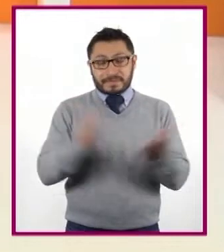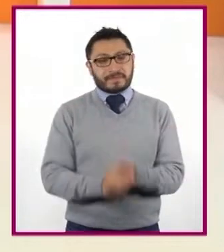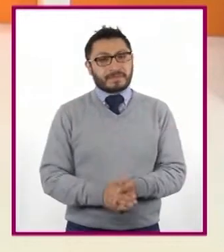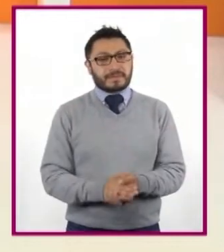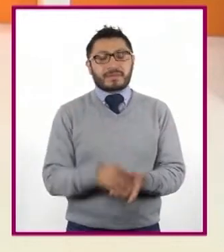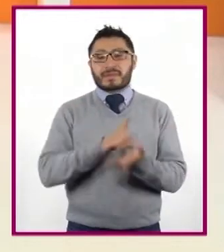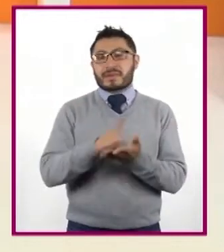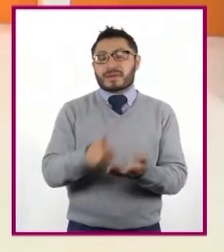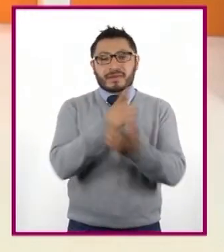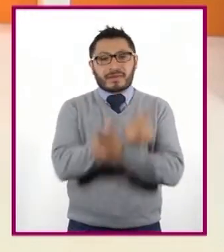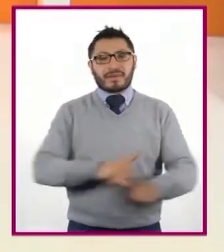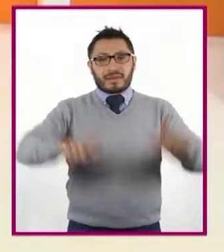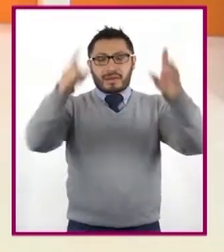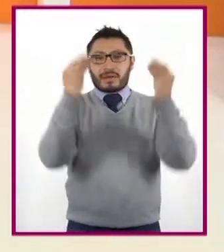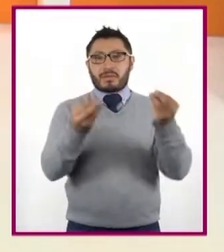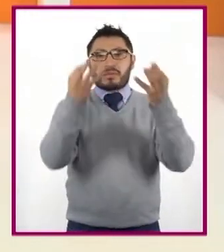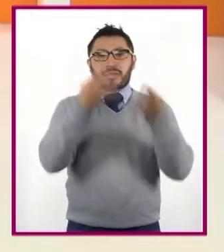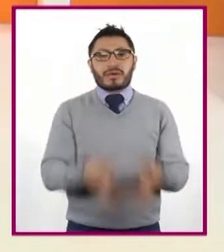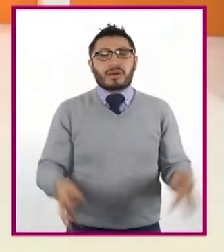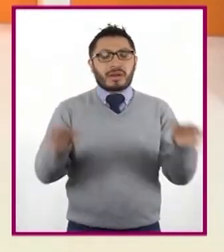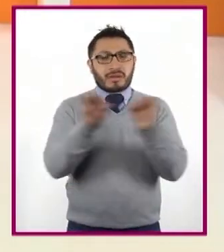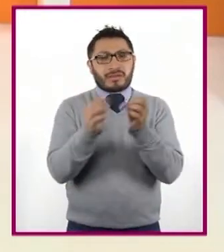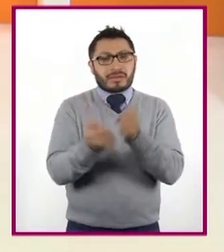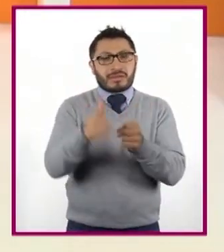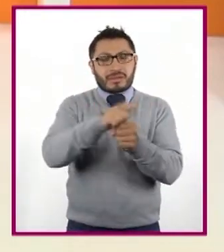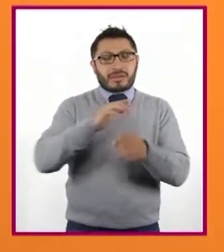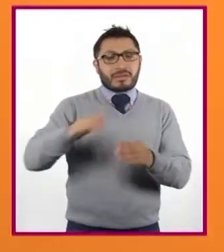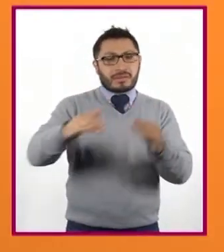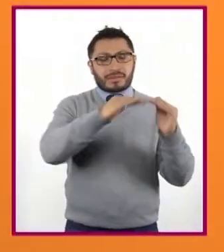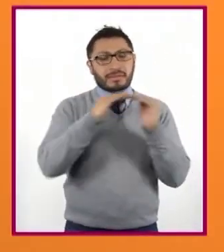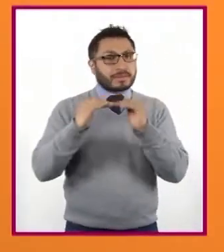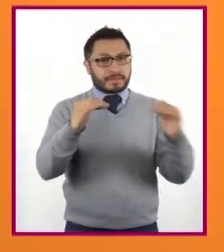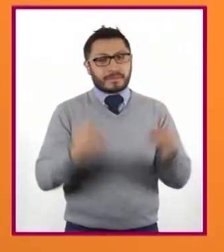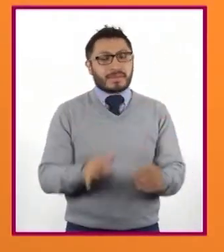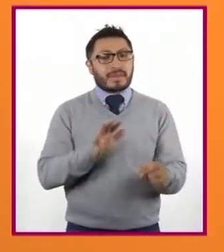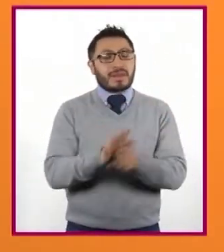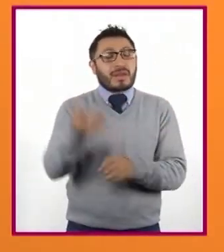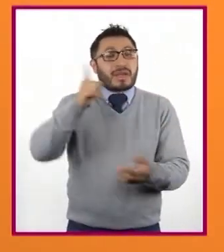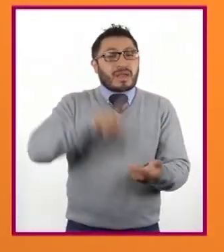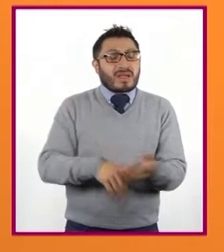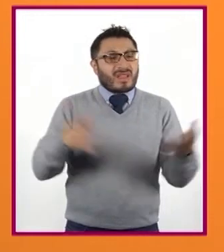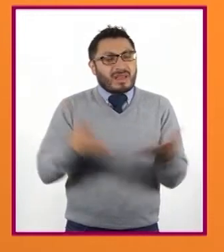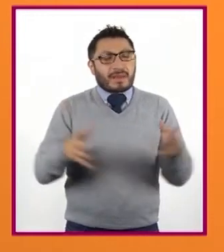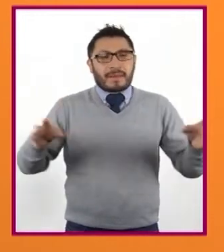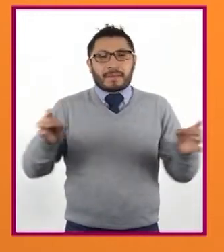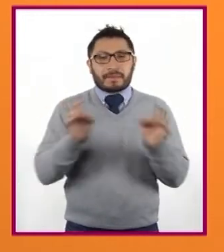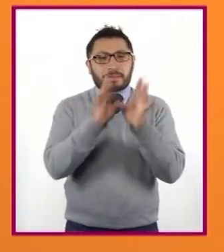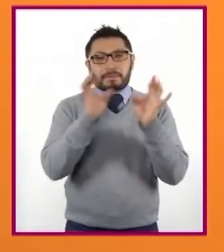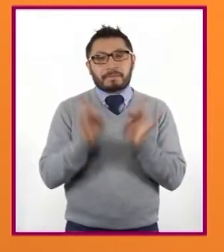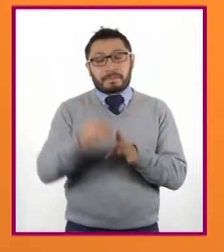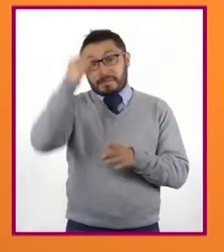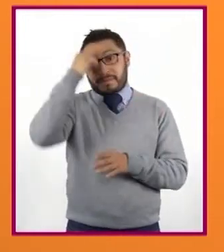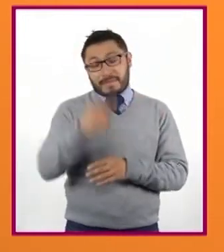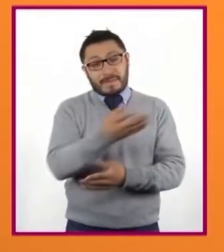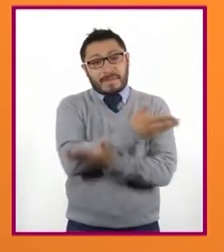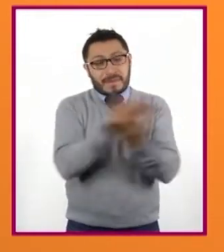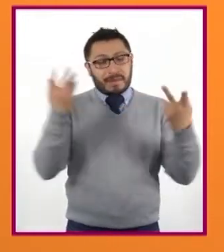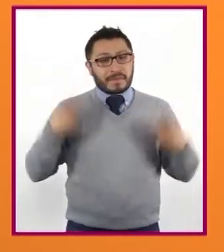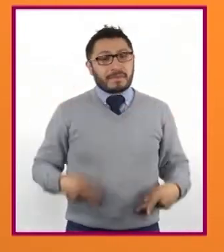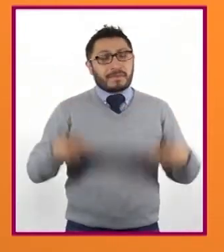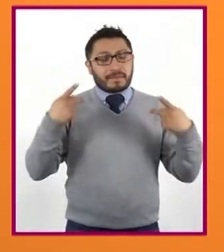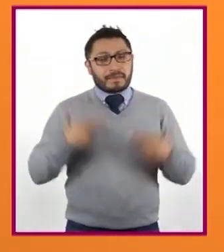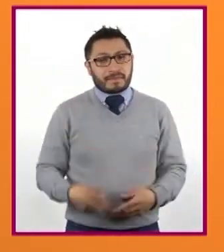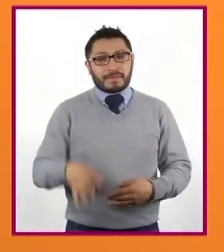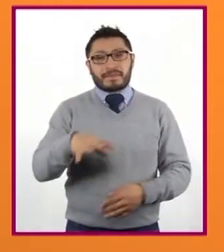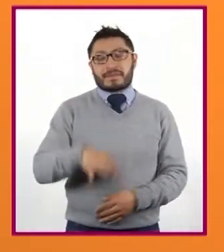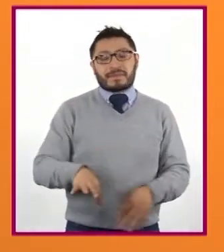a la libertad es muy importante en sociedades democráticas, en las que se generan condiciones para que cada persona elija su forma